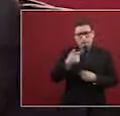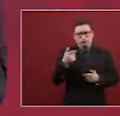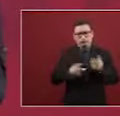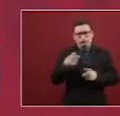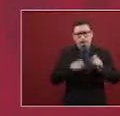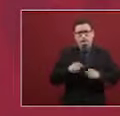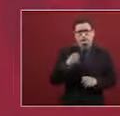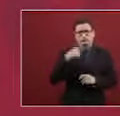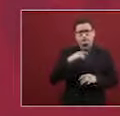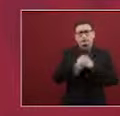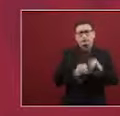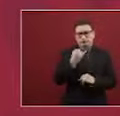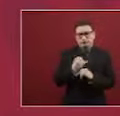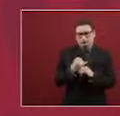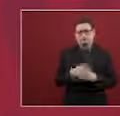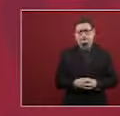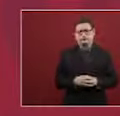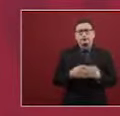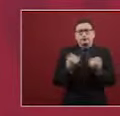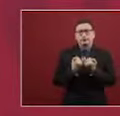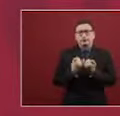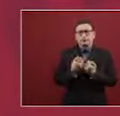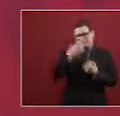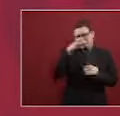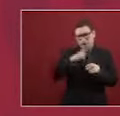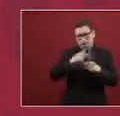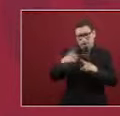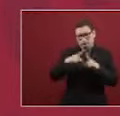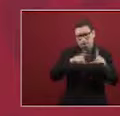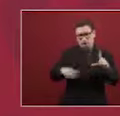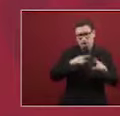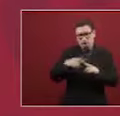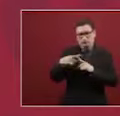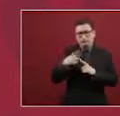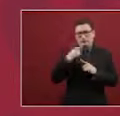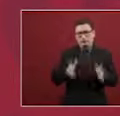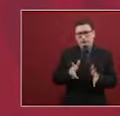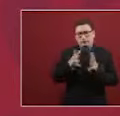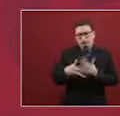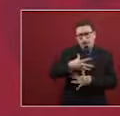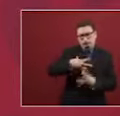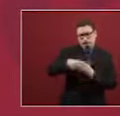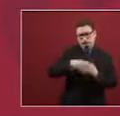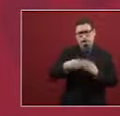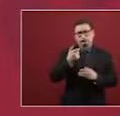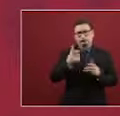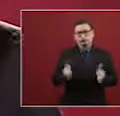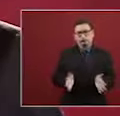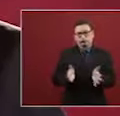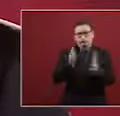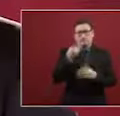Nacionales y extranjeros, con el propósito de impulsar el crecimiento económico del país,